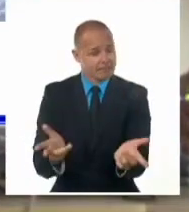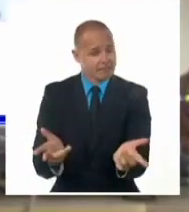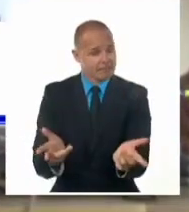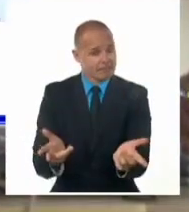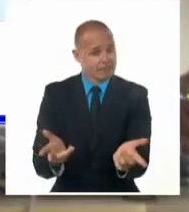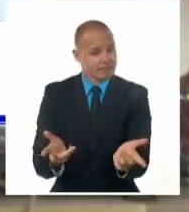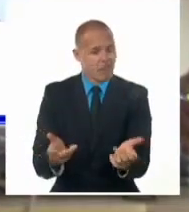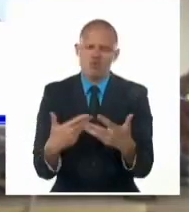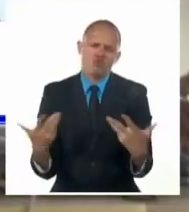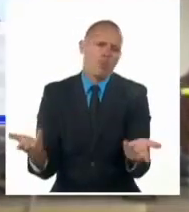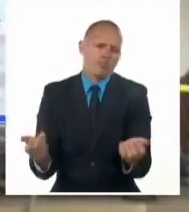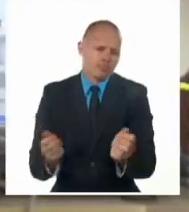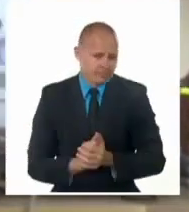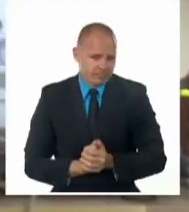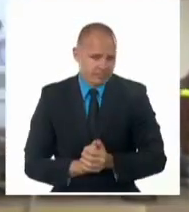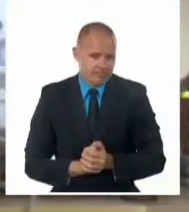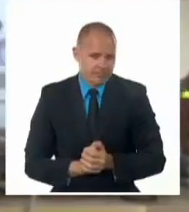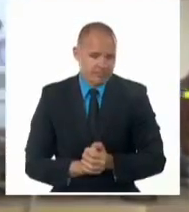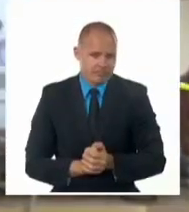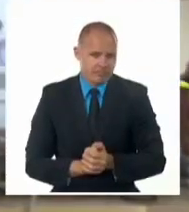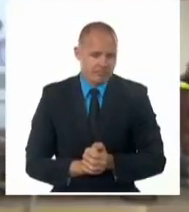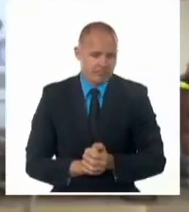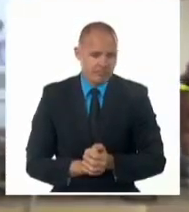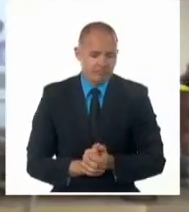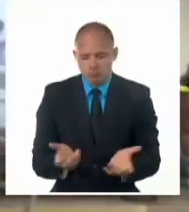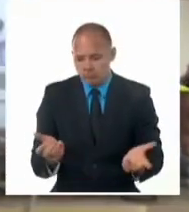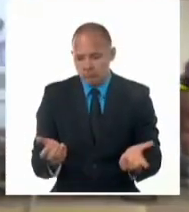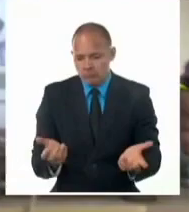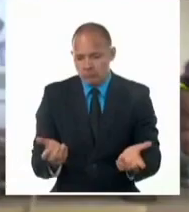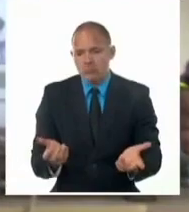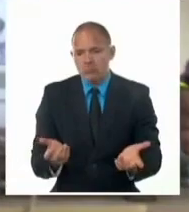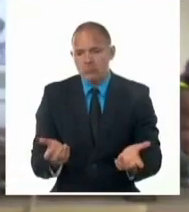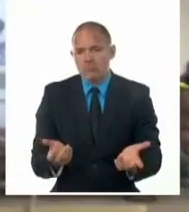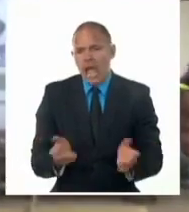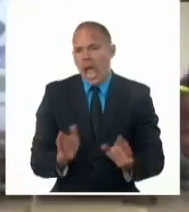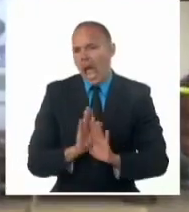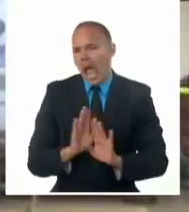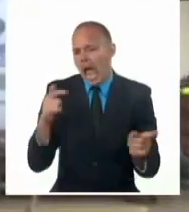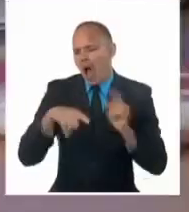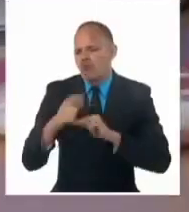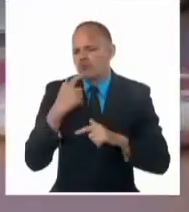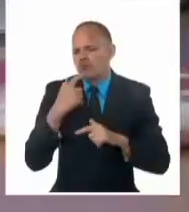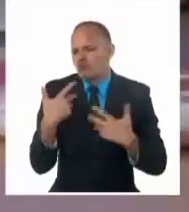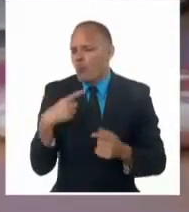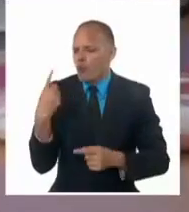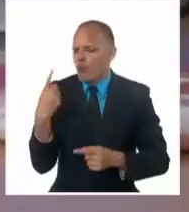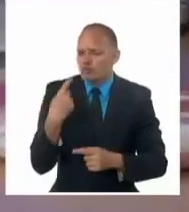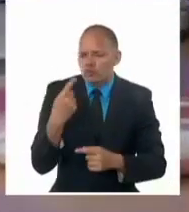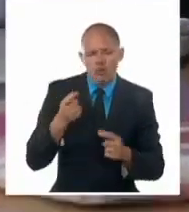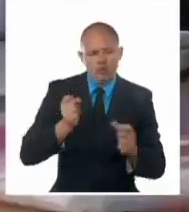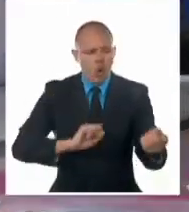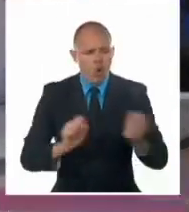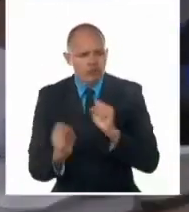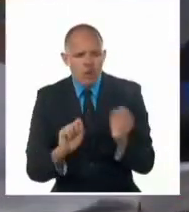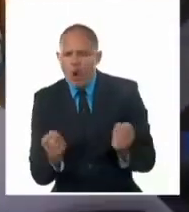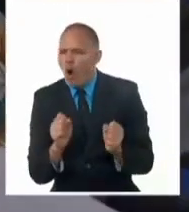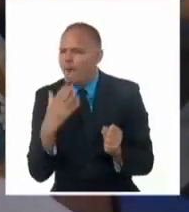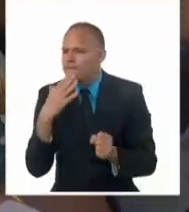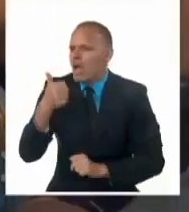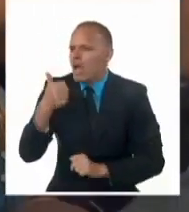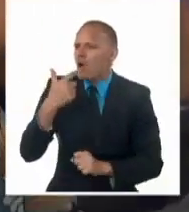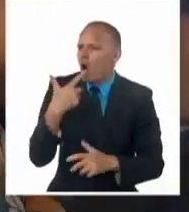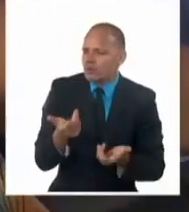a hacer nosotros desde nuestra estructura para asegurar más el verano? Una parte está en la